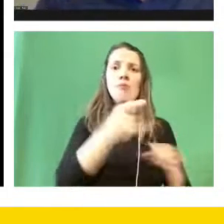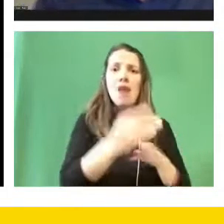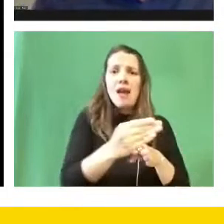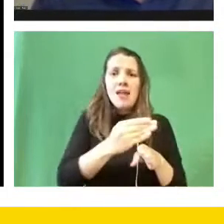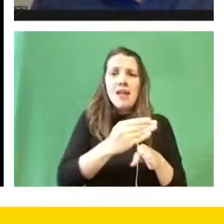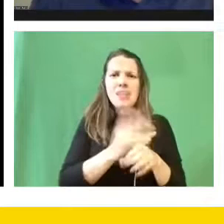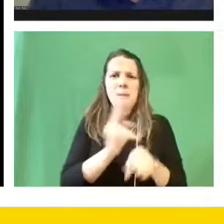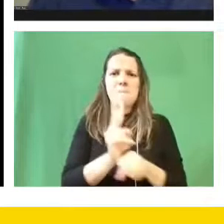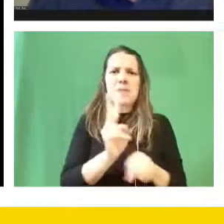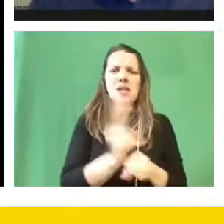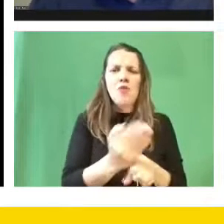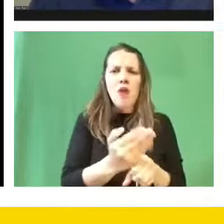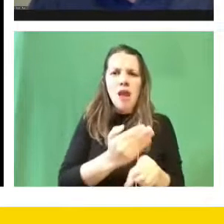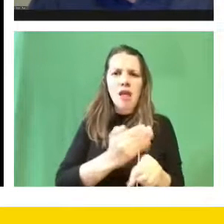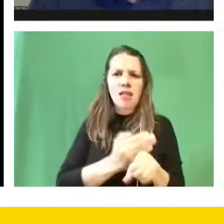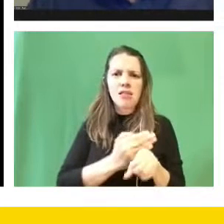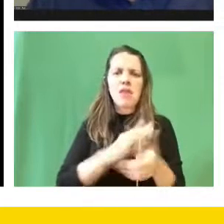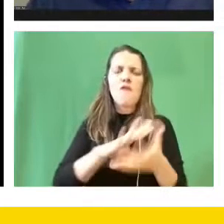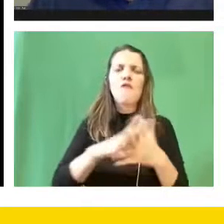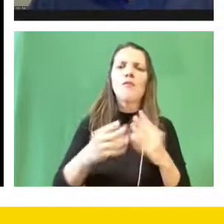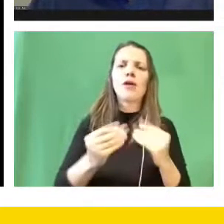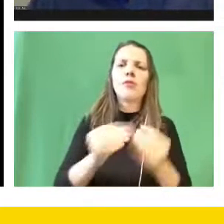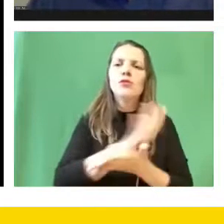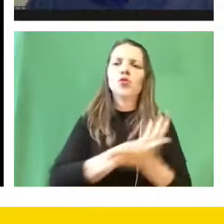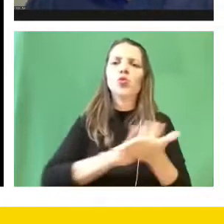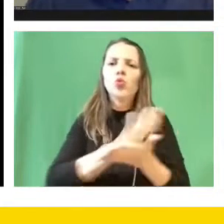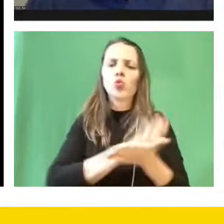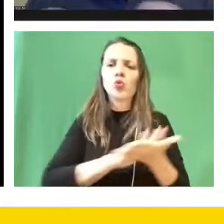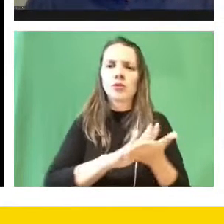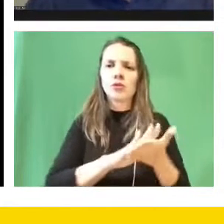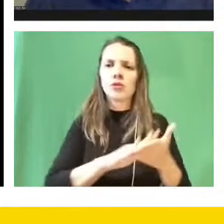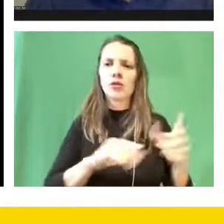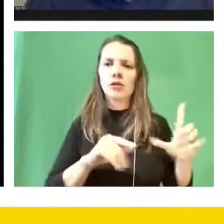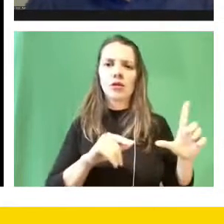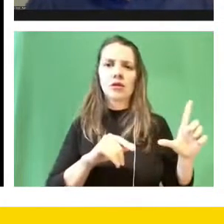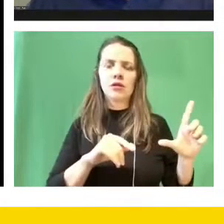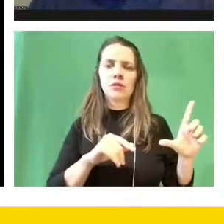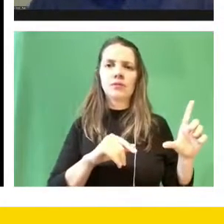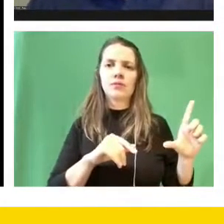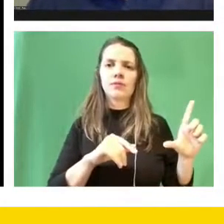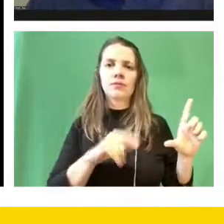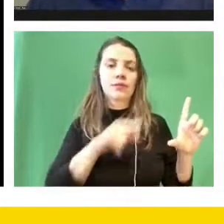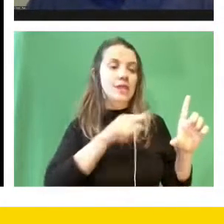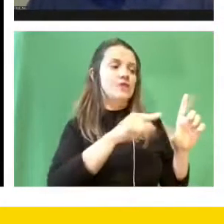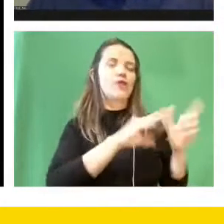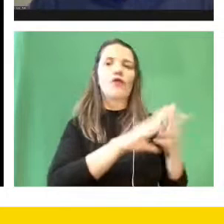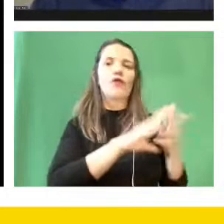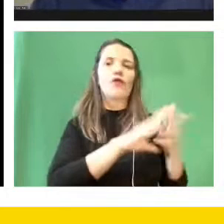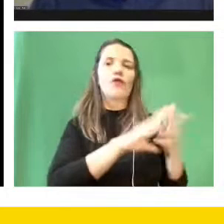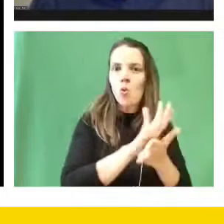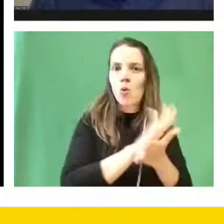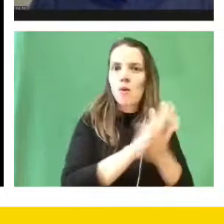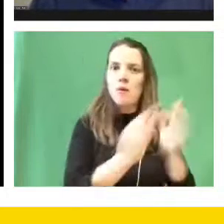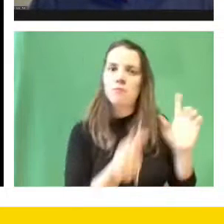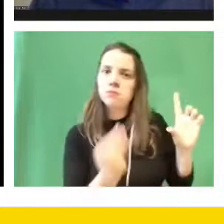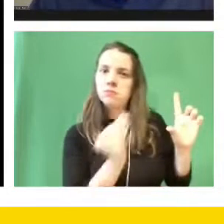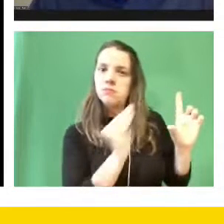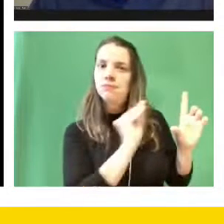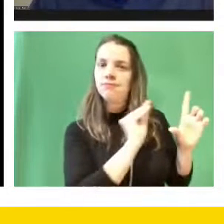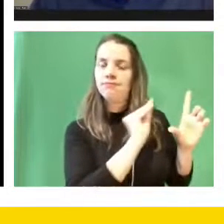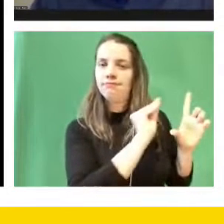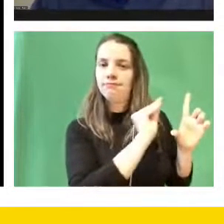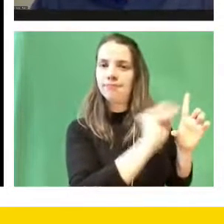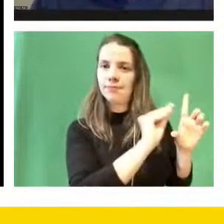plan comunal de emergencia, MACH. Eso es lo nuevo y esa es la forma que tiene en el